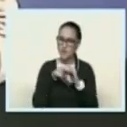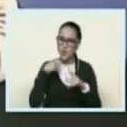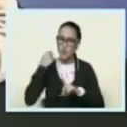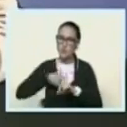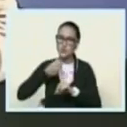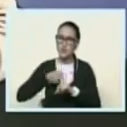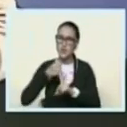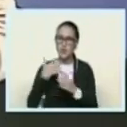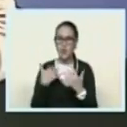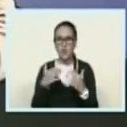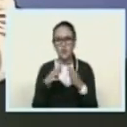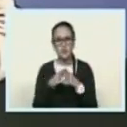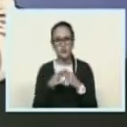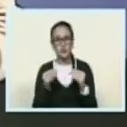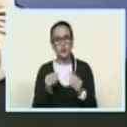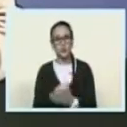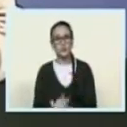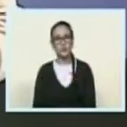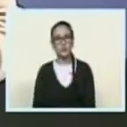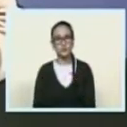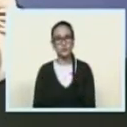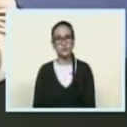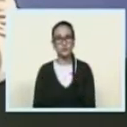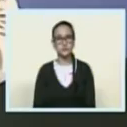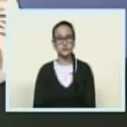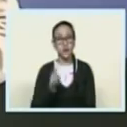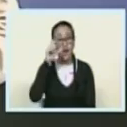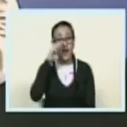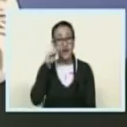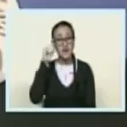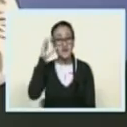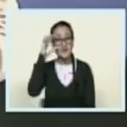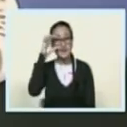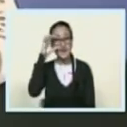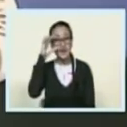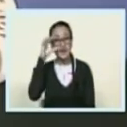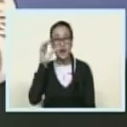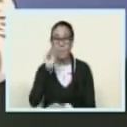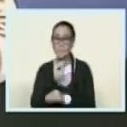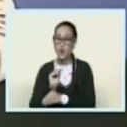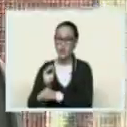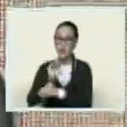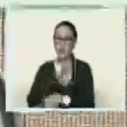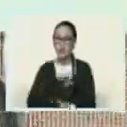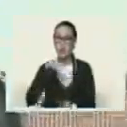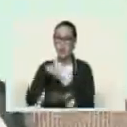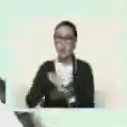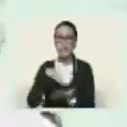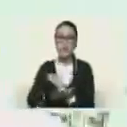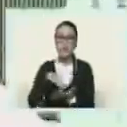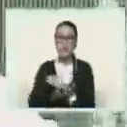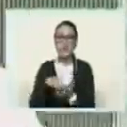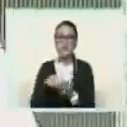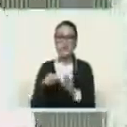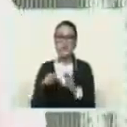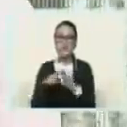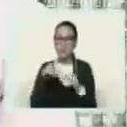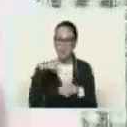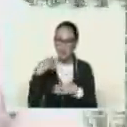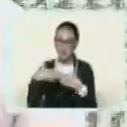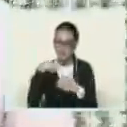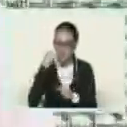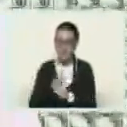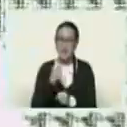luchadores, al compañero Elías Jagua Miranda, protector de Miranda, por toda la labor